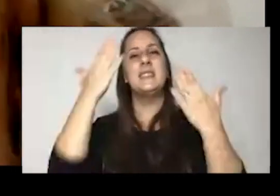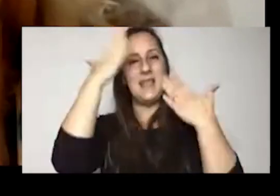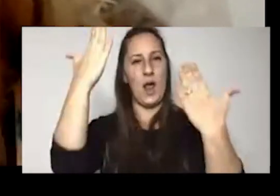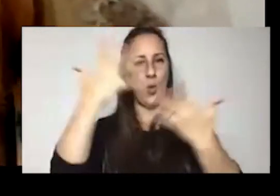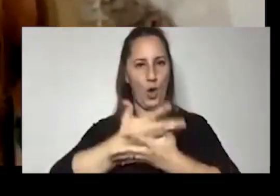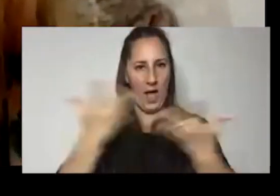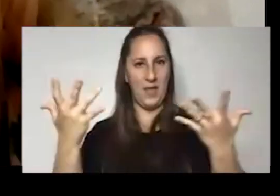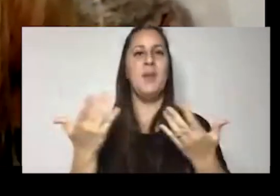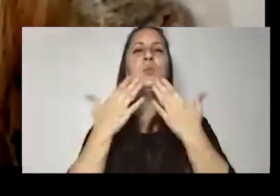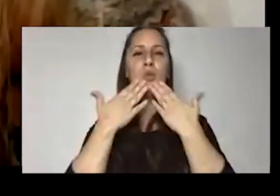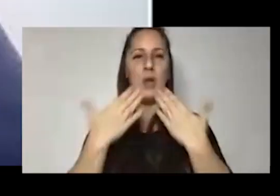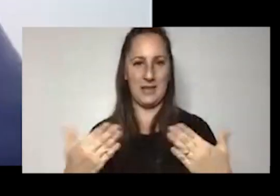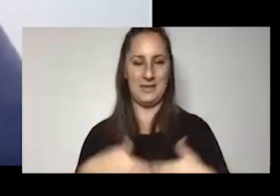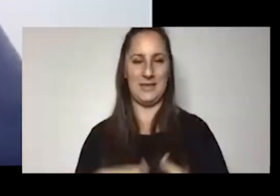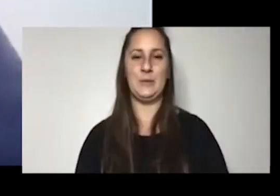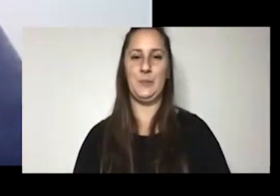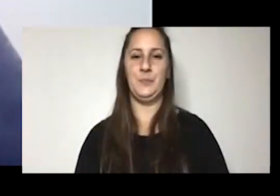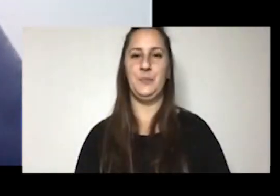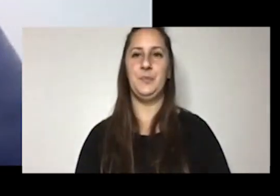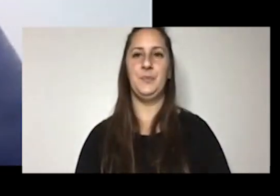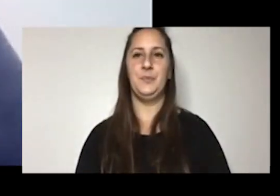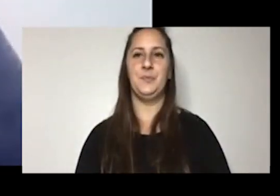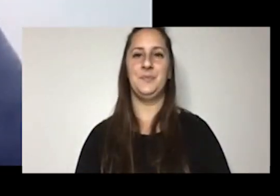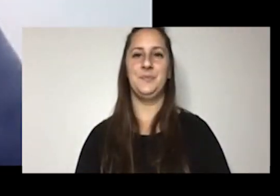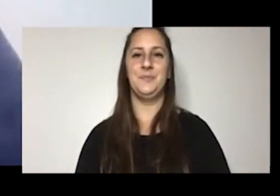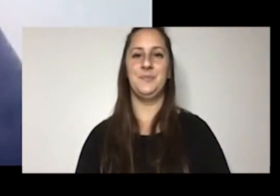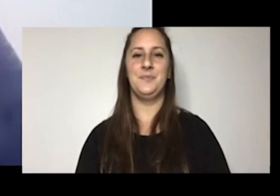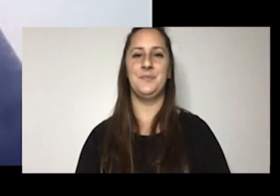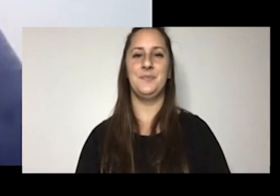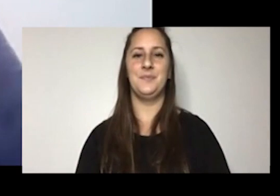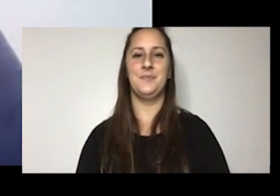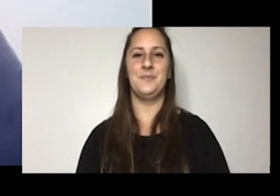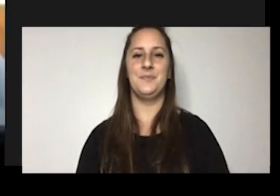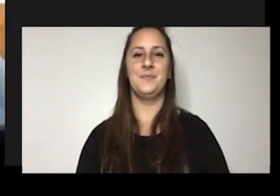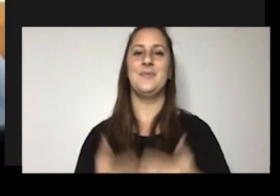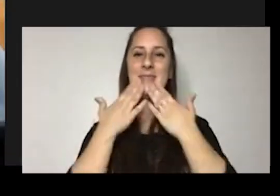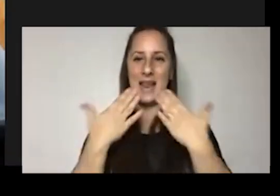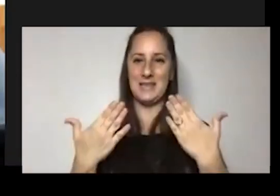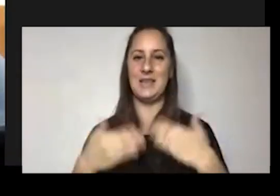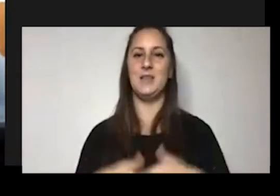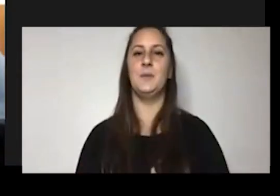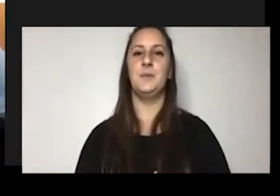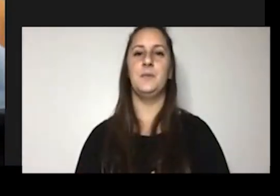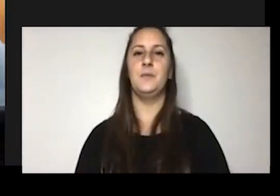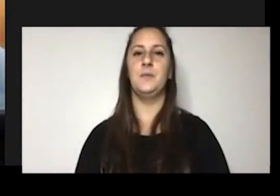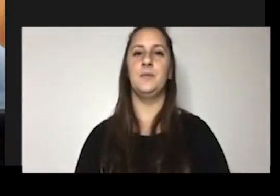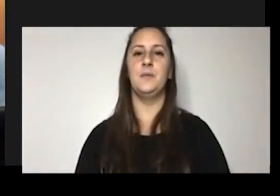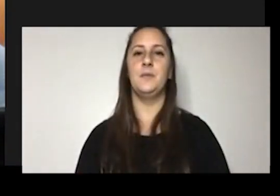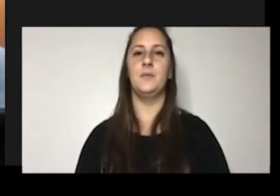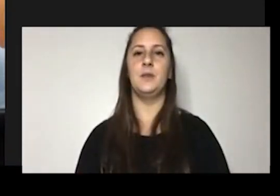gracias. Muchas gracias. Un placer, César y Matías. César, te quisiera preguntar un tema nomás.